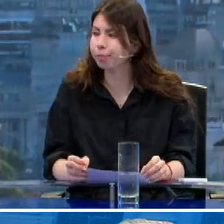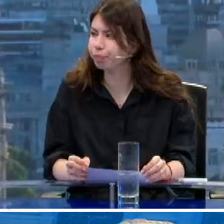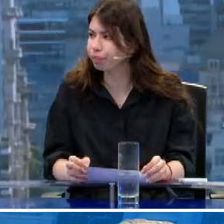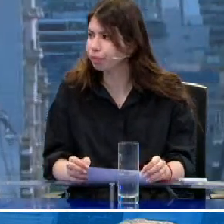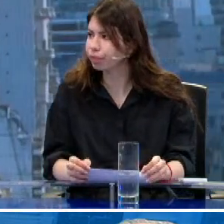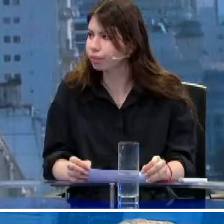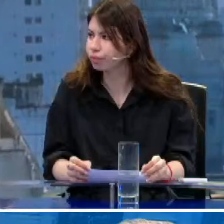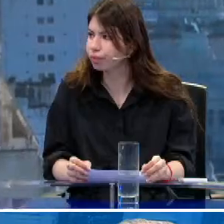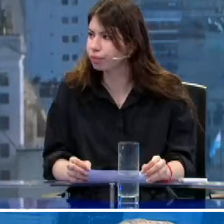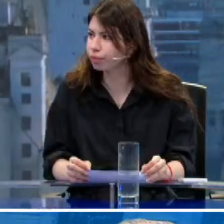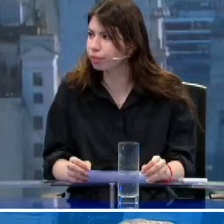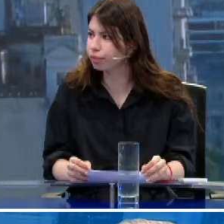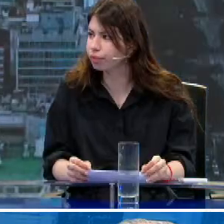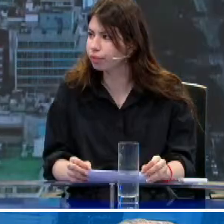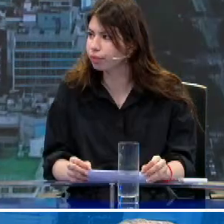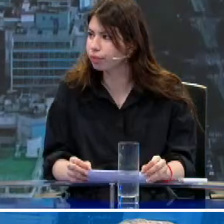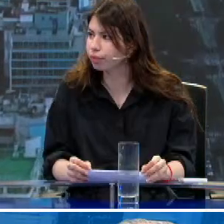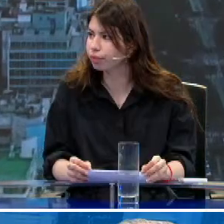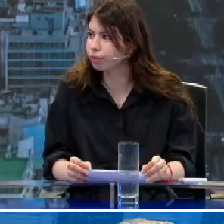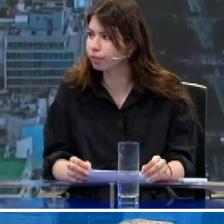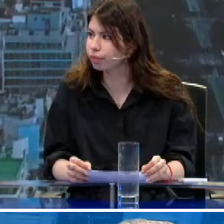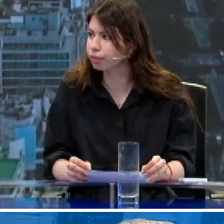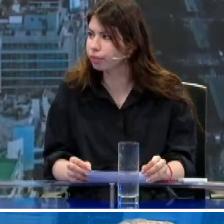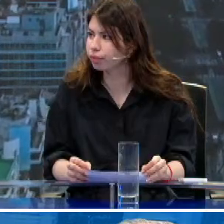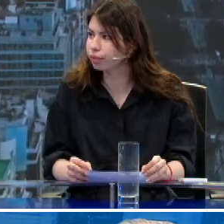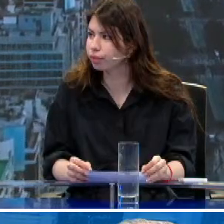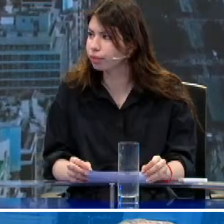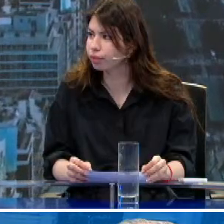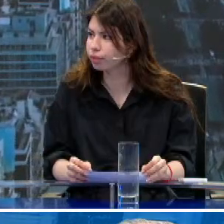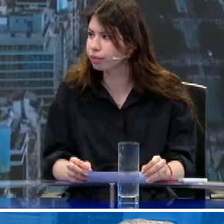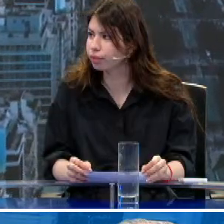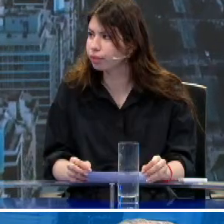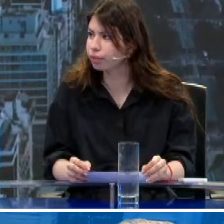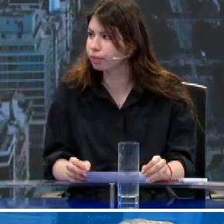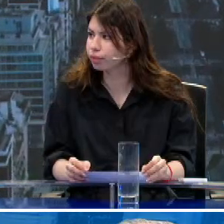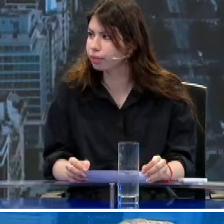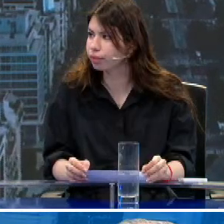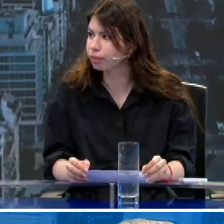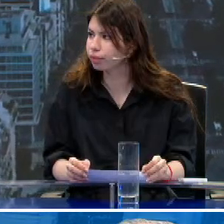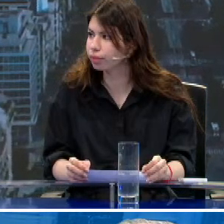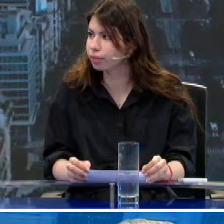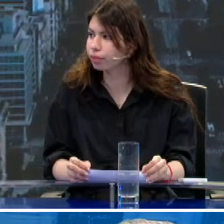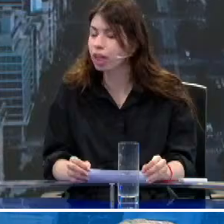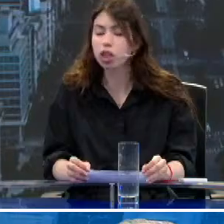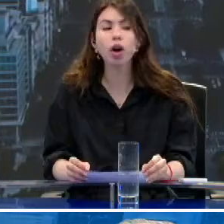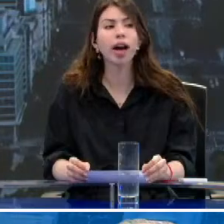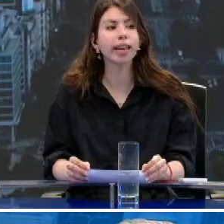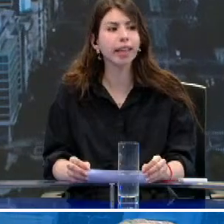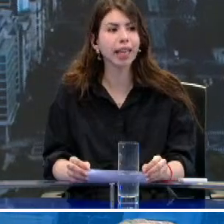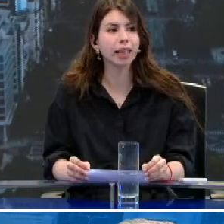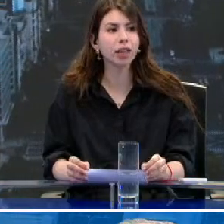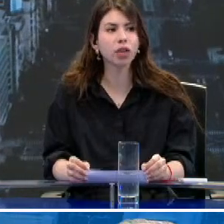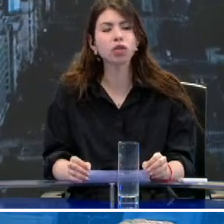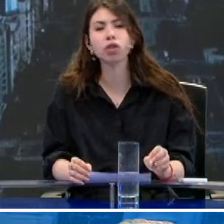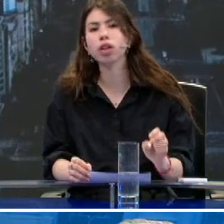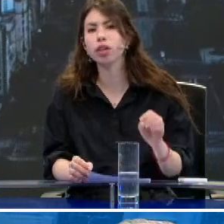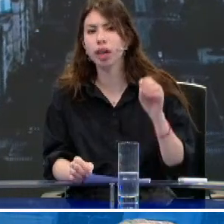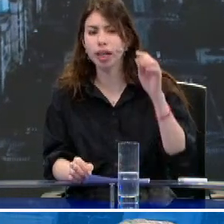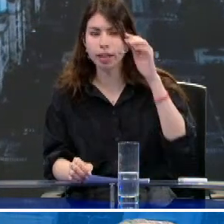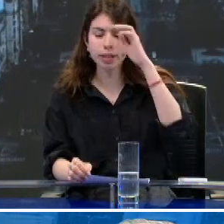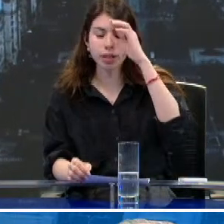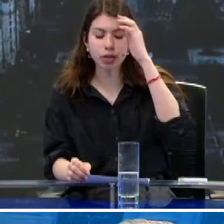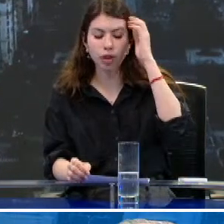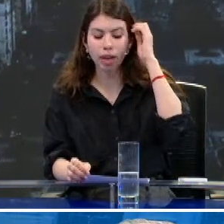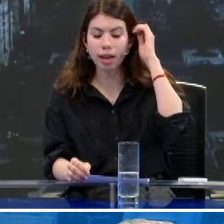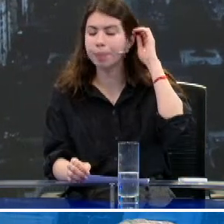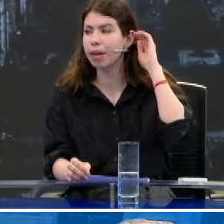el mediodía. Hacemos un repaso con Solabarrieta, si pasó alguien por diputados, pero dale. No, hay que estar atentos, no quiero dejar de